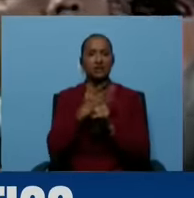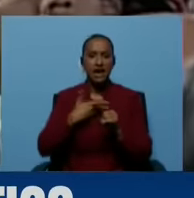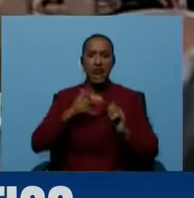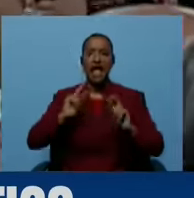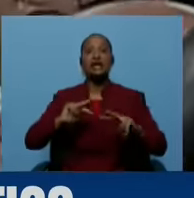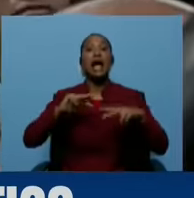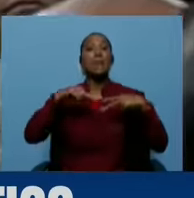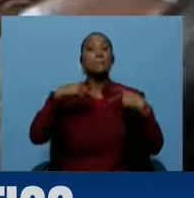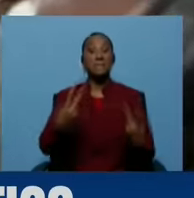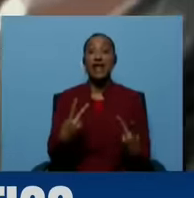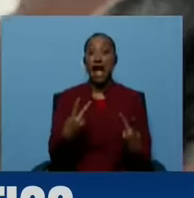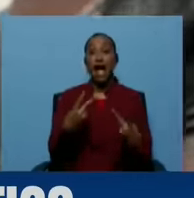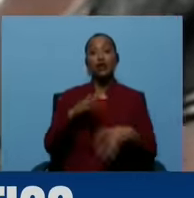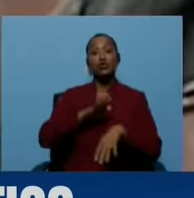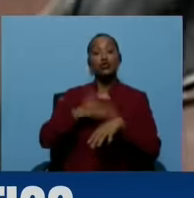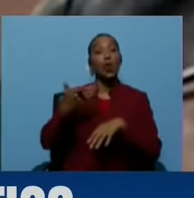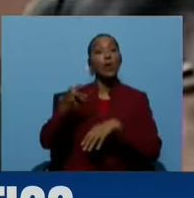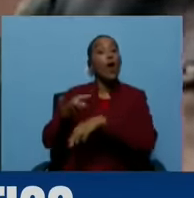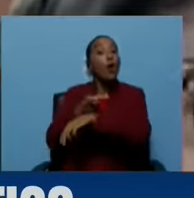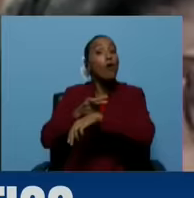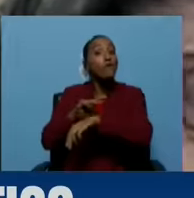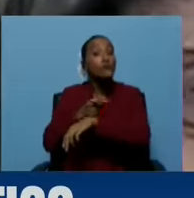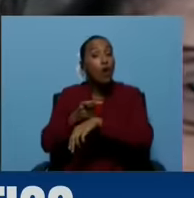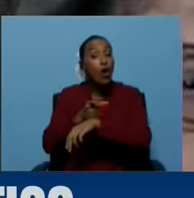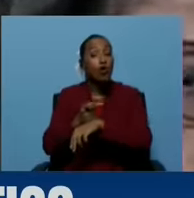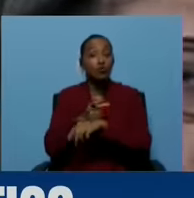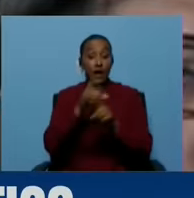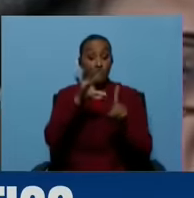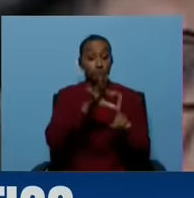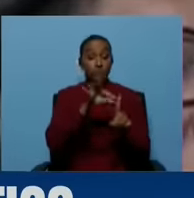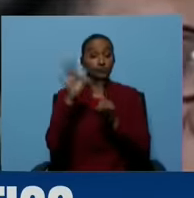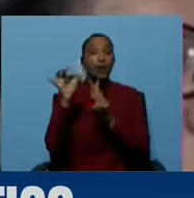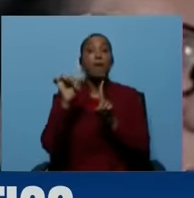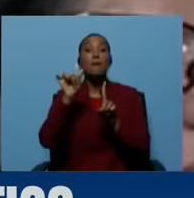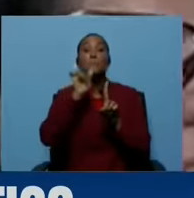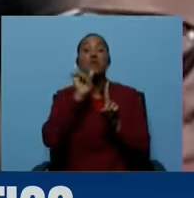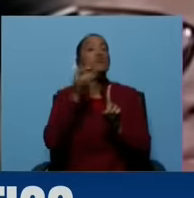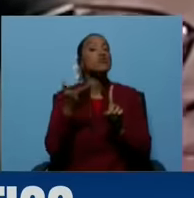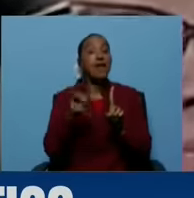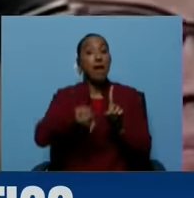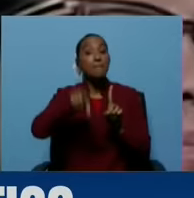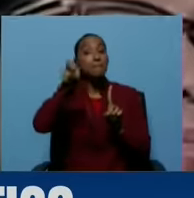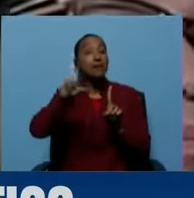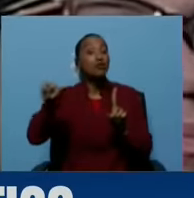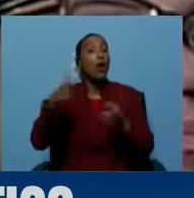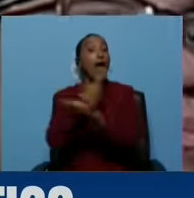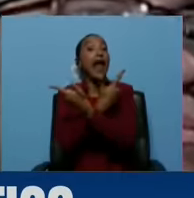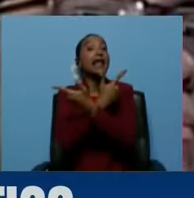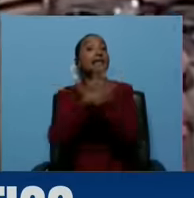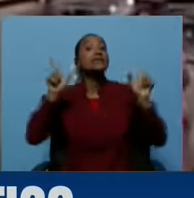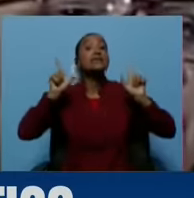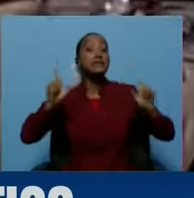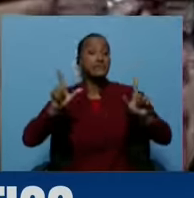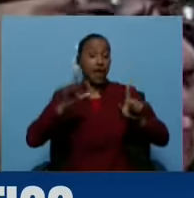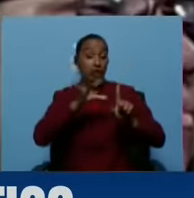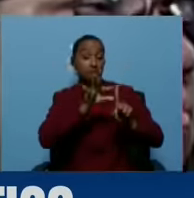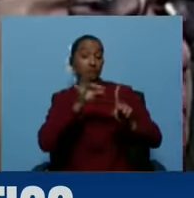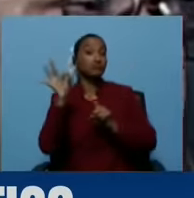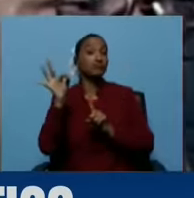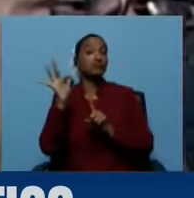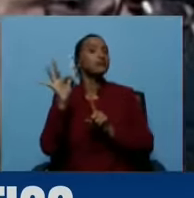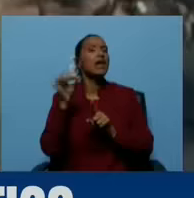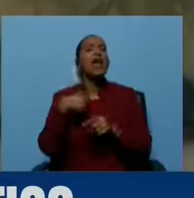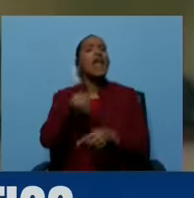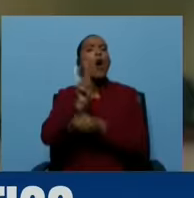voluntad popular de los gobiernos electos por sus ciudadanos. La única dictadura acá es la de las